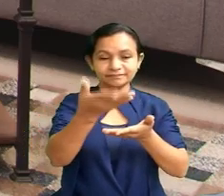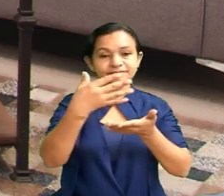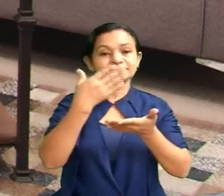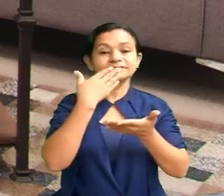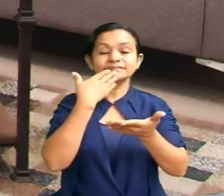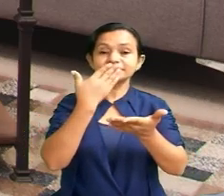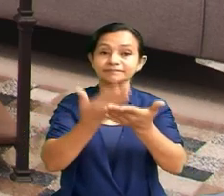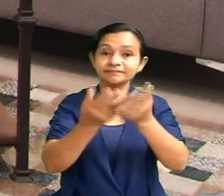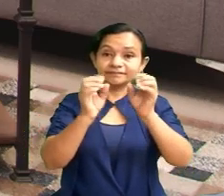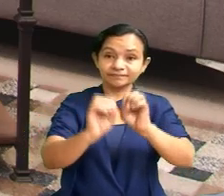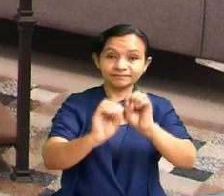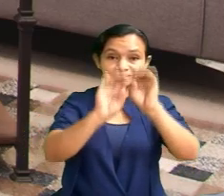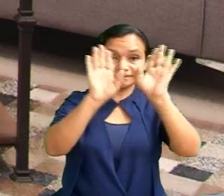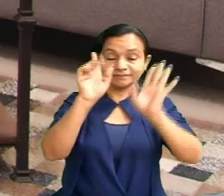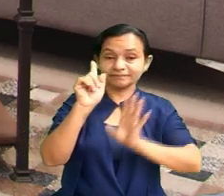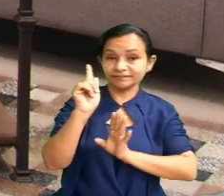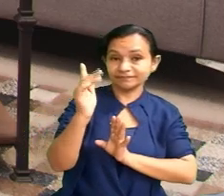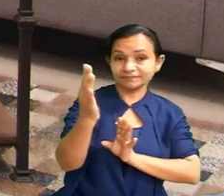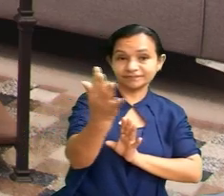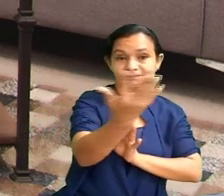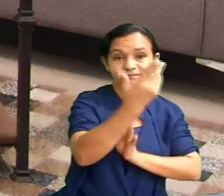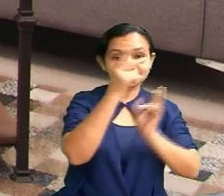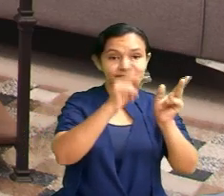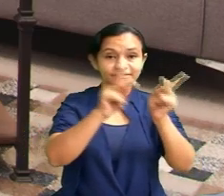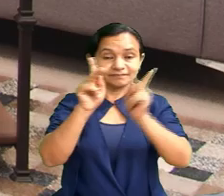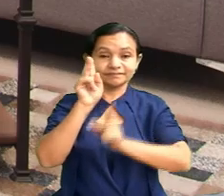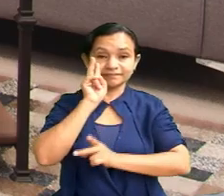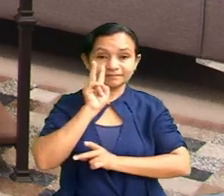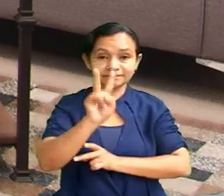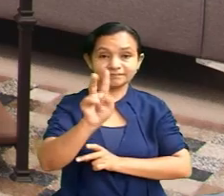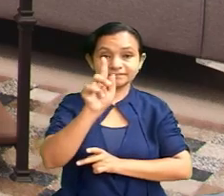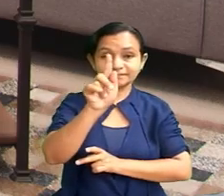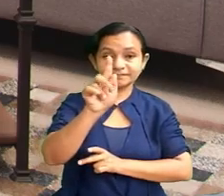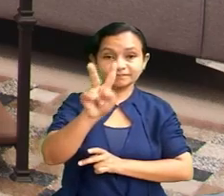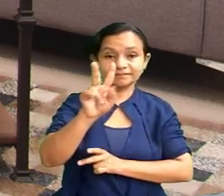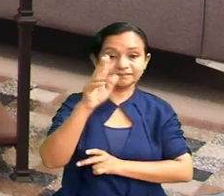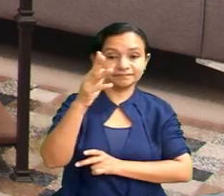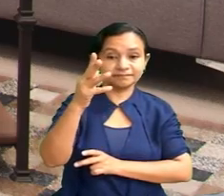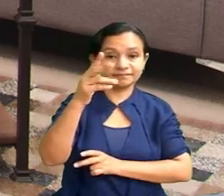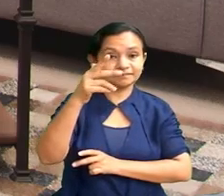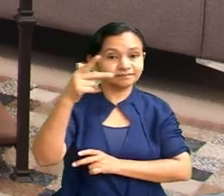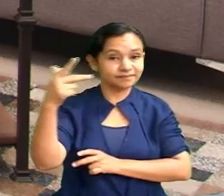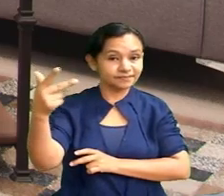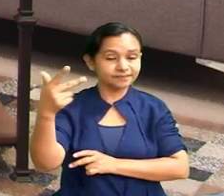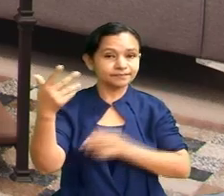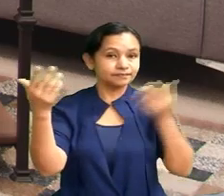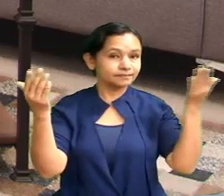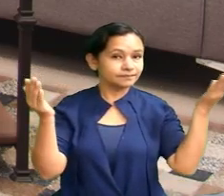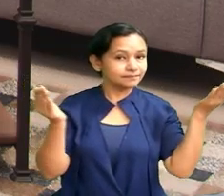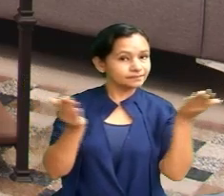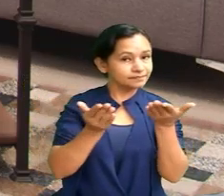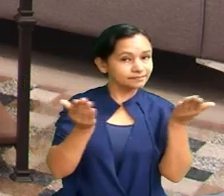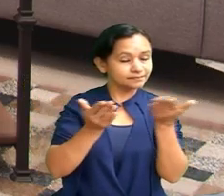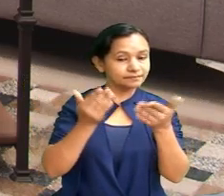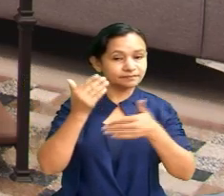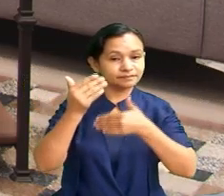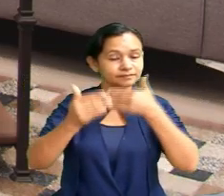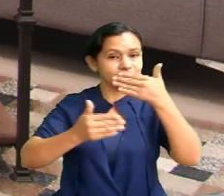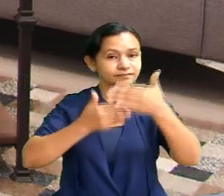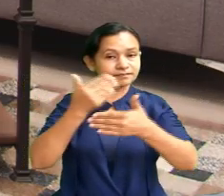buenos días buenos días a todos todos los televidentes del canal parlamentario bueno un proceso bastante en principio